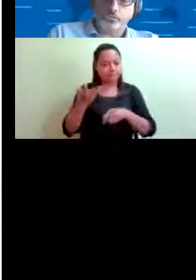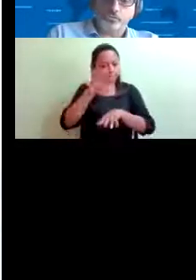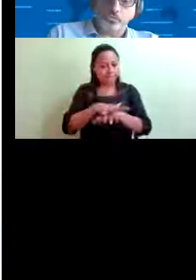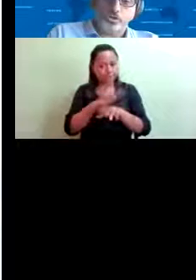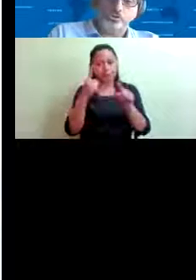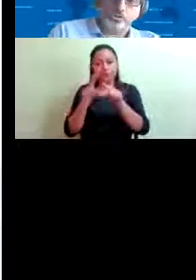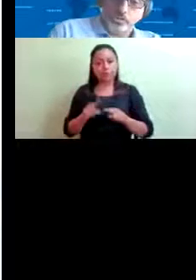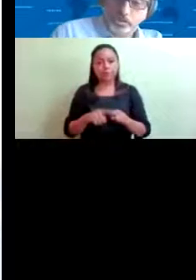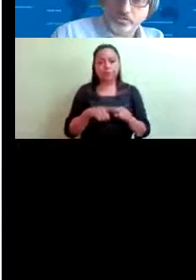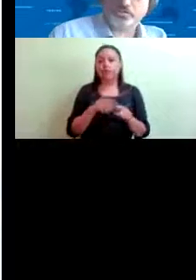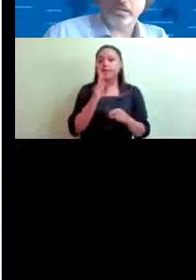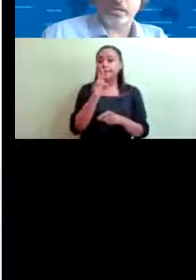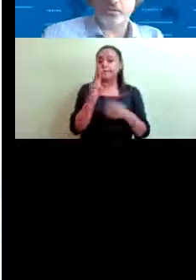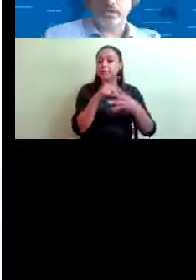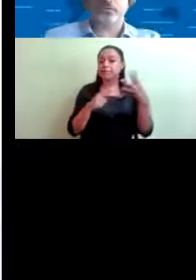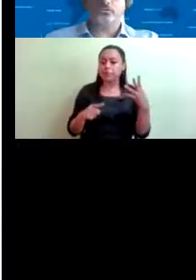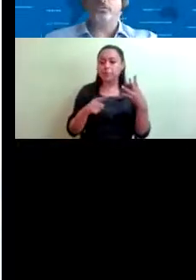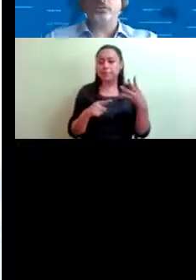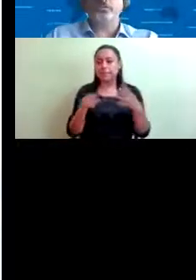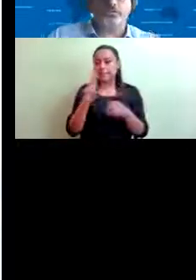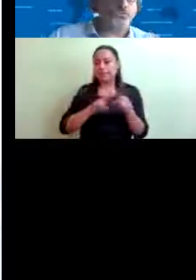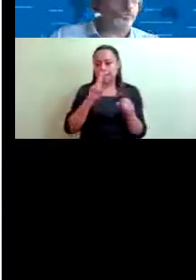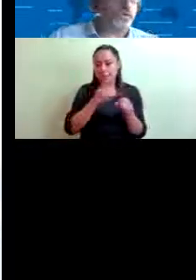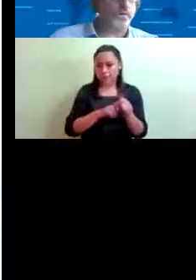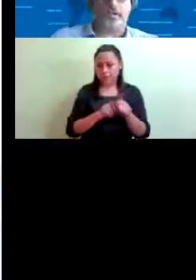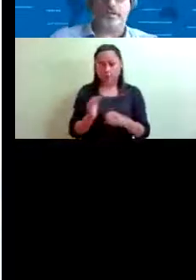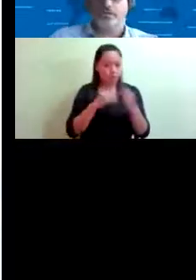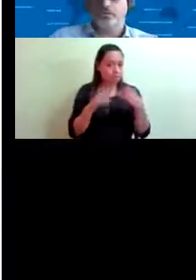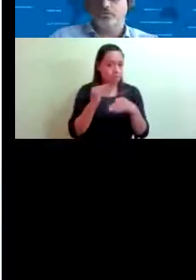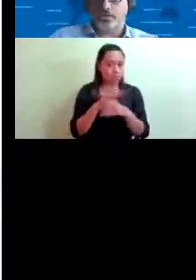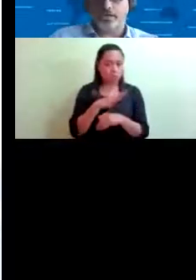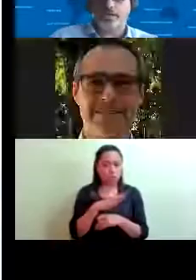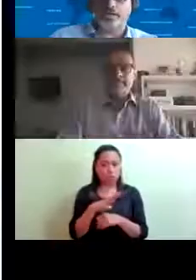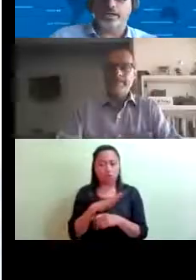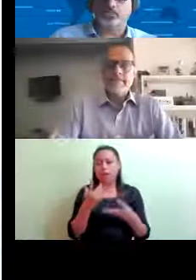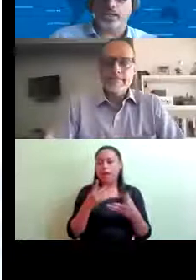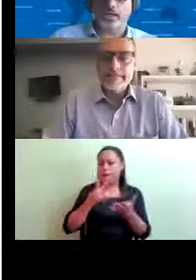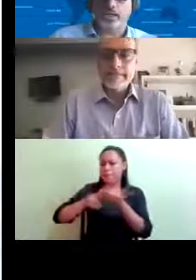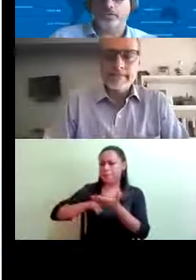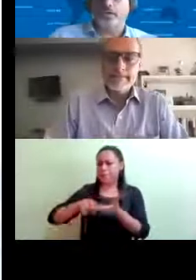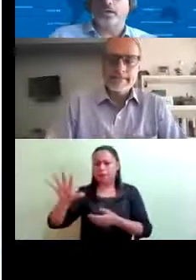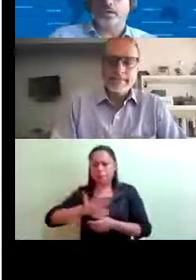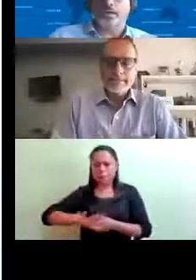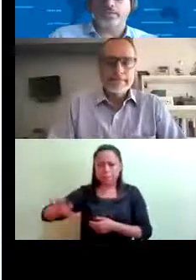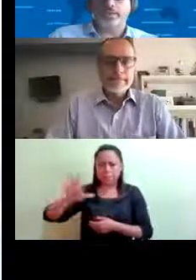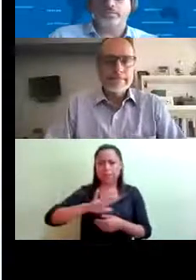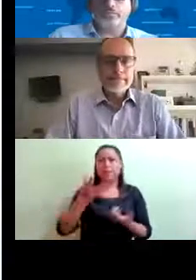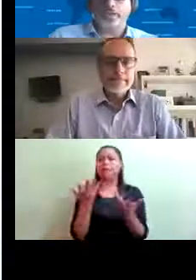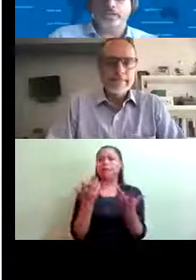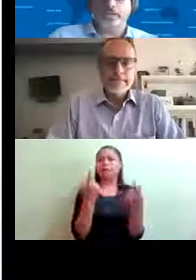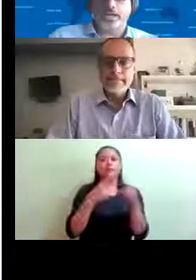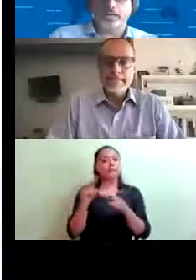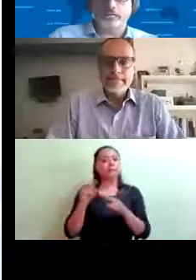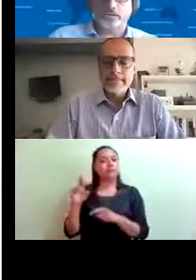de soluciones basadas en la naturaleza. Todo lo que es infraestructura verde, zonas de recargas naturales, tienen que ser